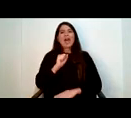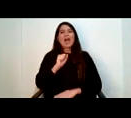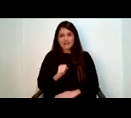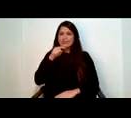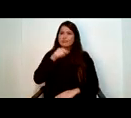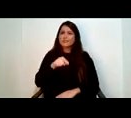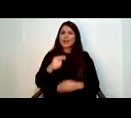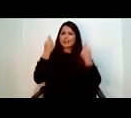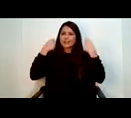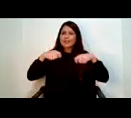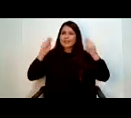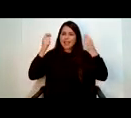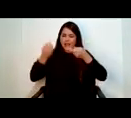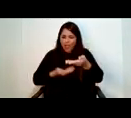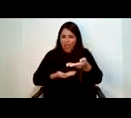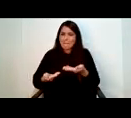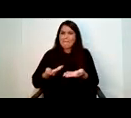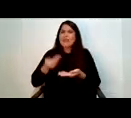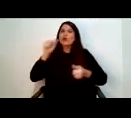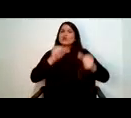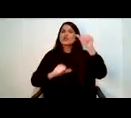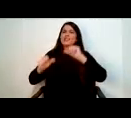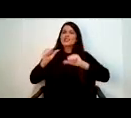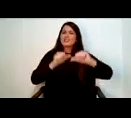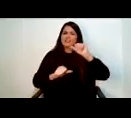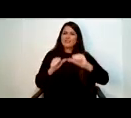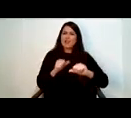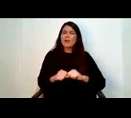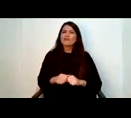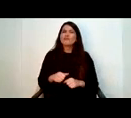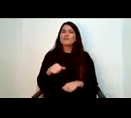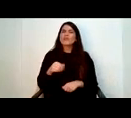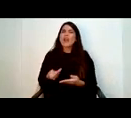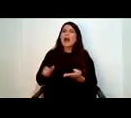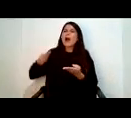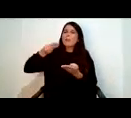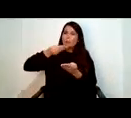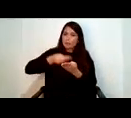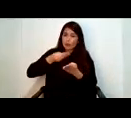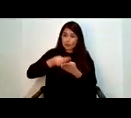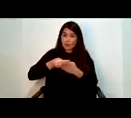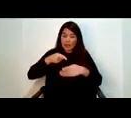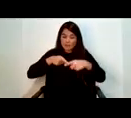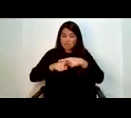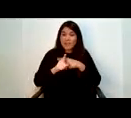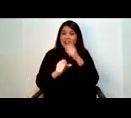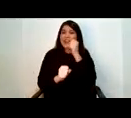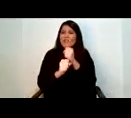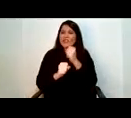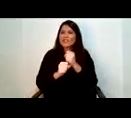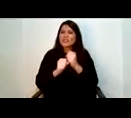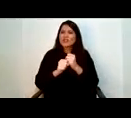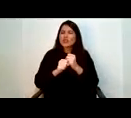Esta terapia o esta ciencia, ¿cierto? Sus aportes para la intervención son de la rama de